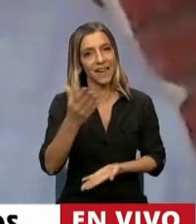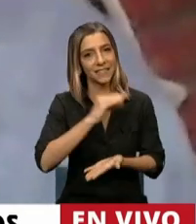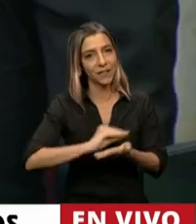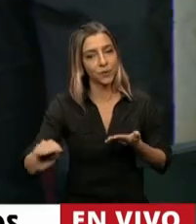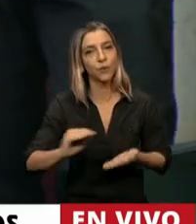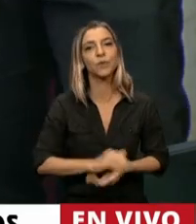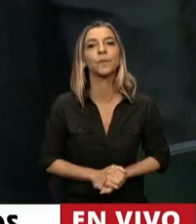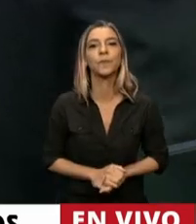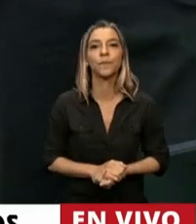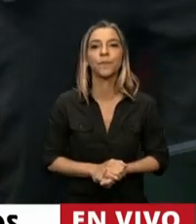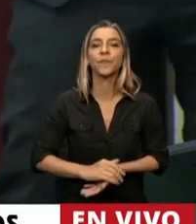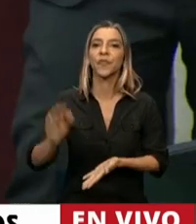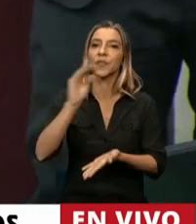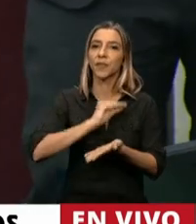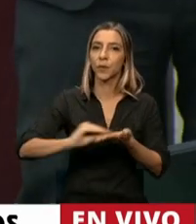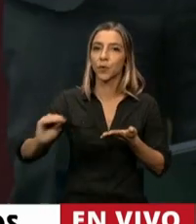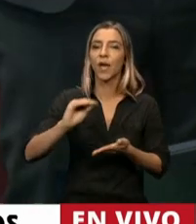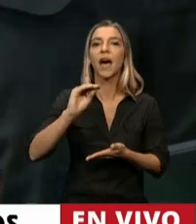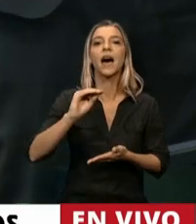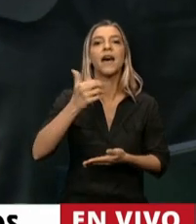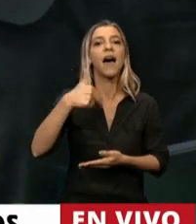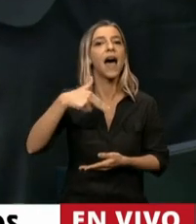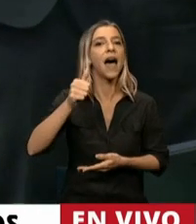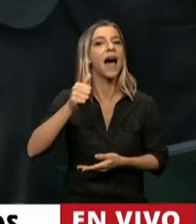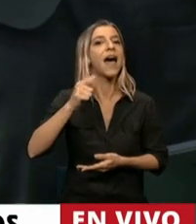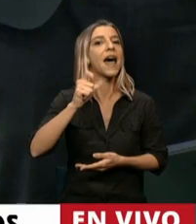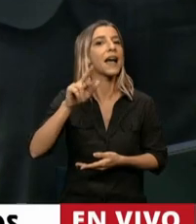diputado Carnaghi. Diputada Ana Carla Carrizo.